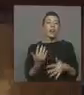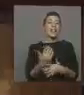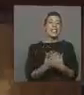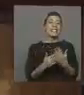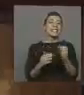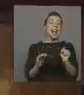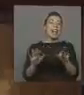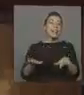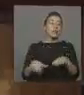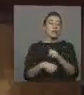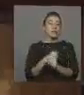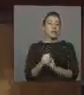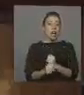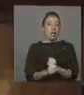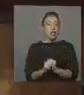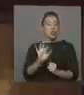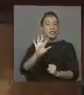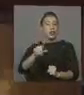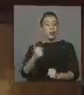19 años,